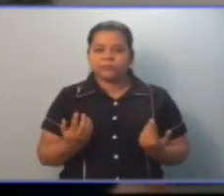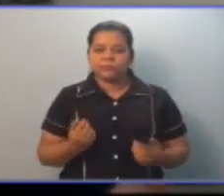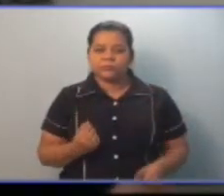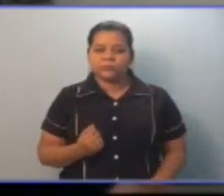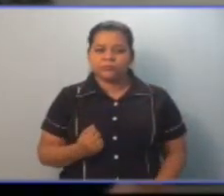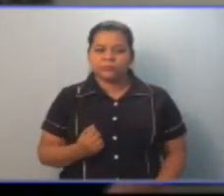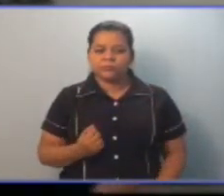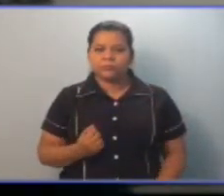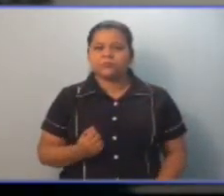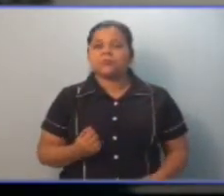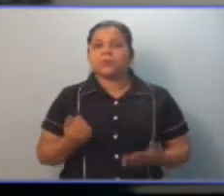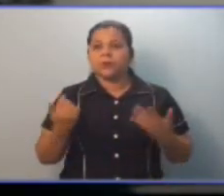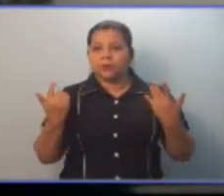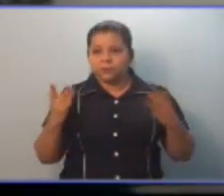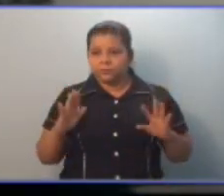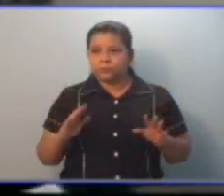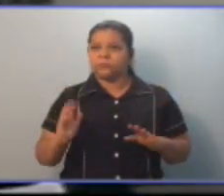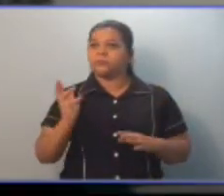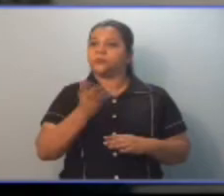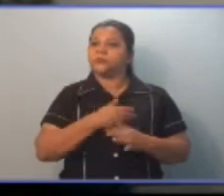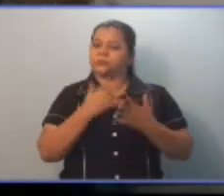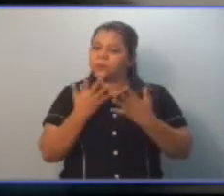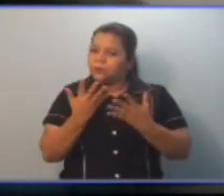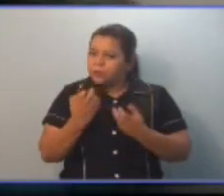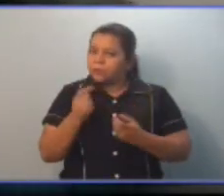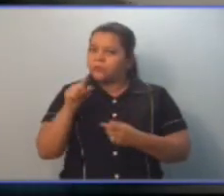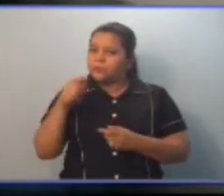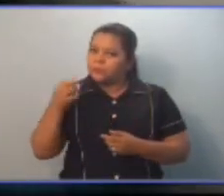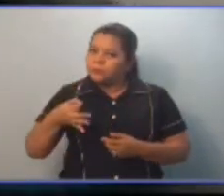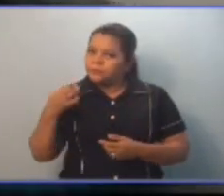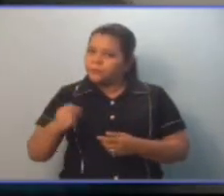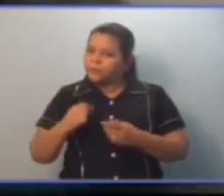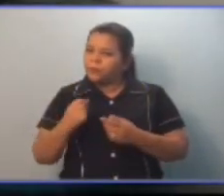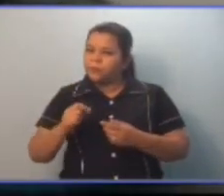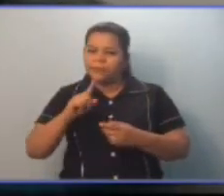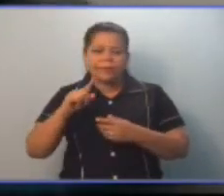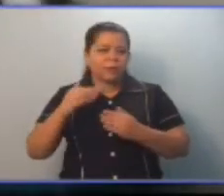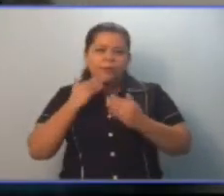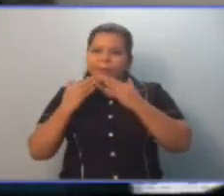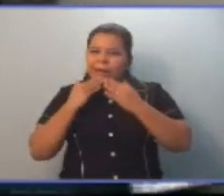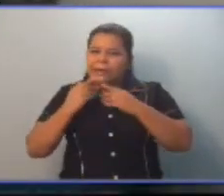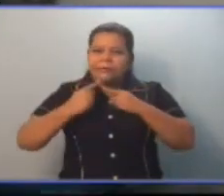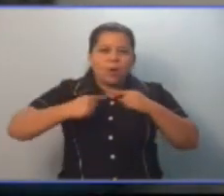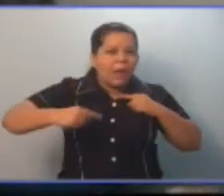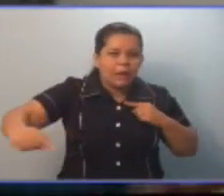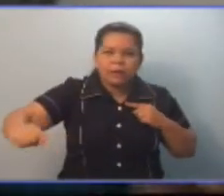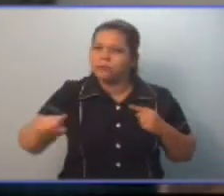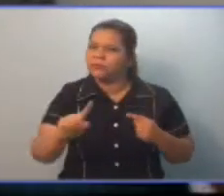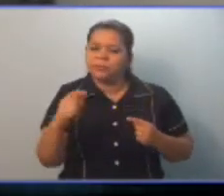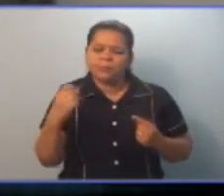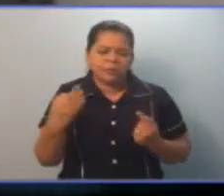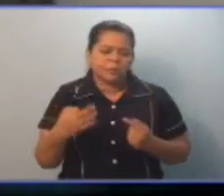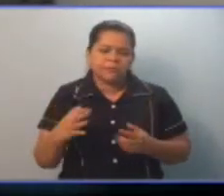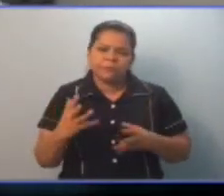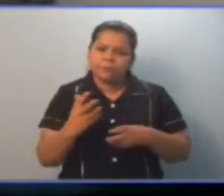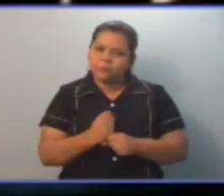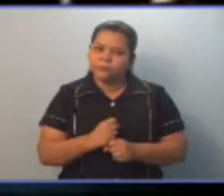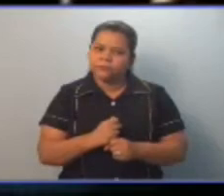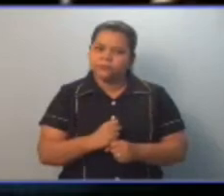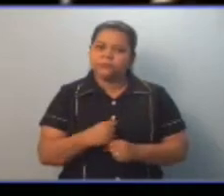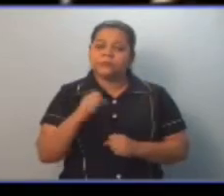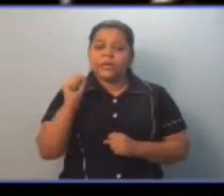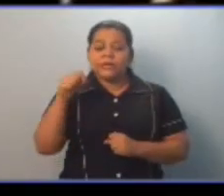Si pudiera, por favor, hacernos una... Yo sé que es un tema extenso, pero, por favor. Bueno, el